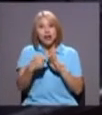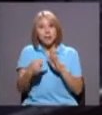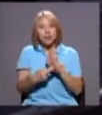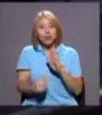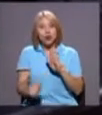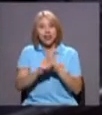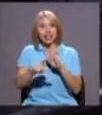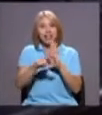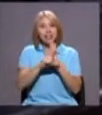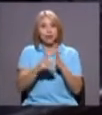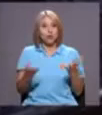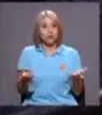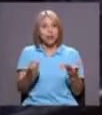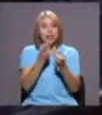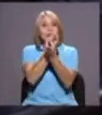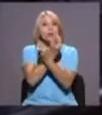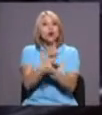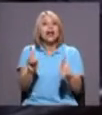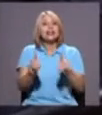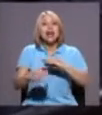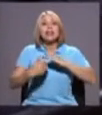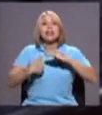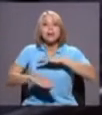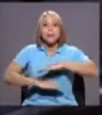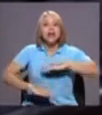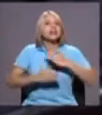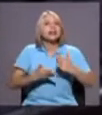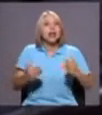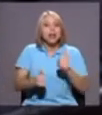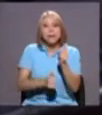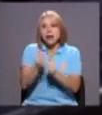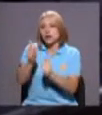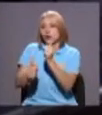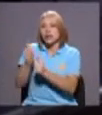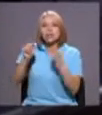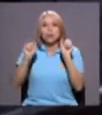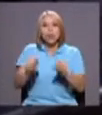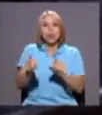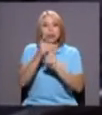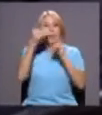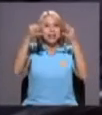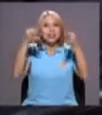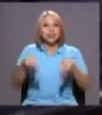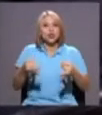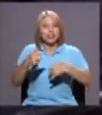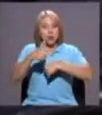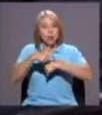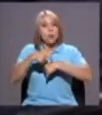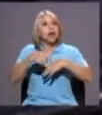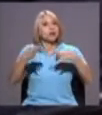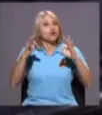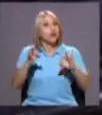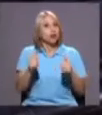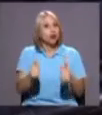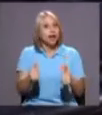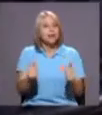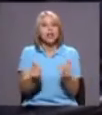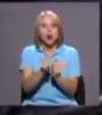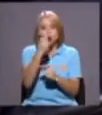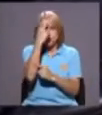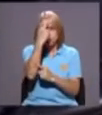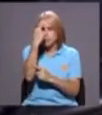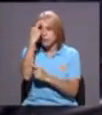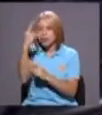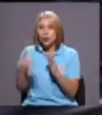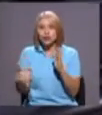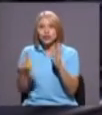La democracia está fundada en que las mayorías puedan tomar decisiones en un plazo razonable, con respeto a los derechos de las minorías, pero